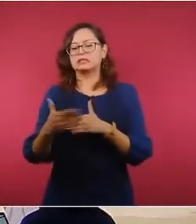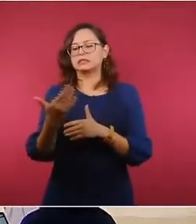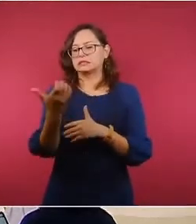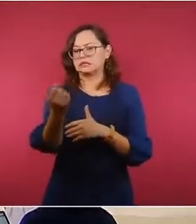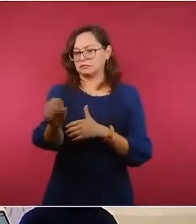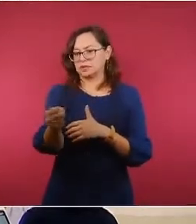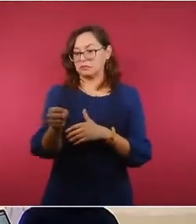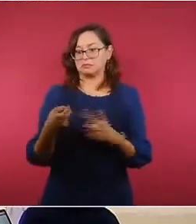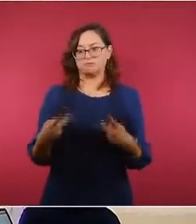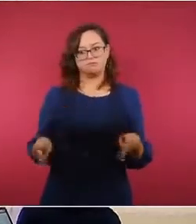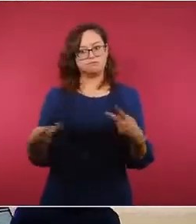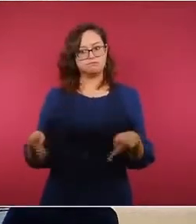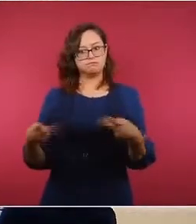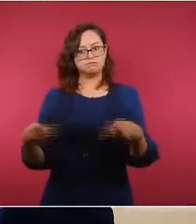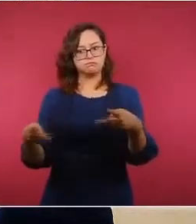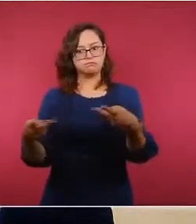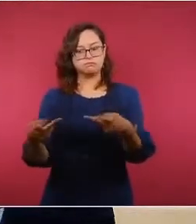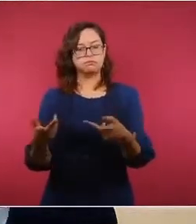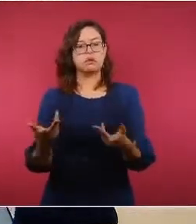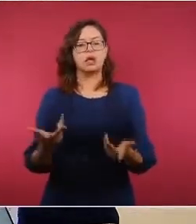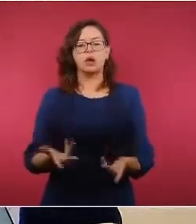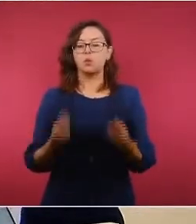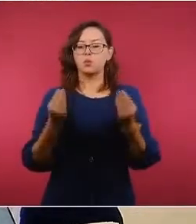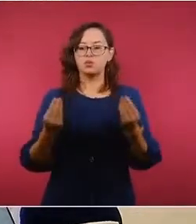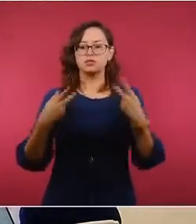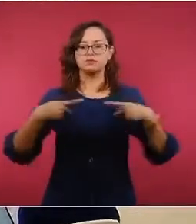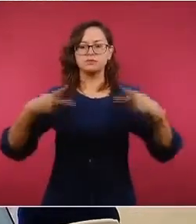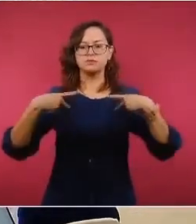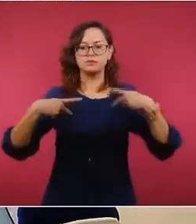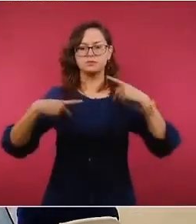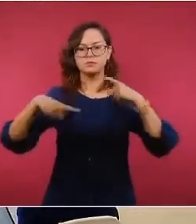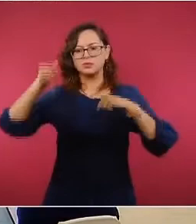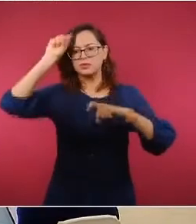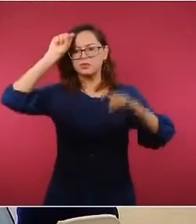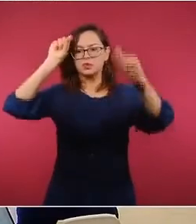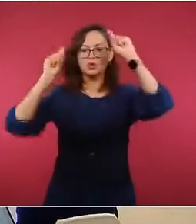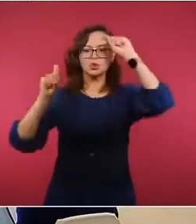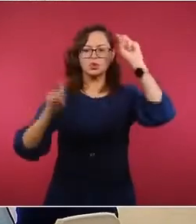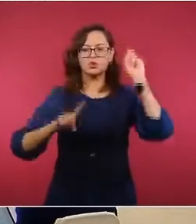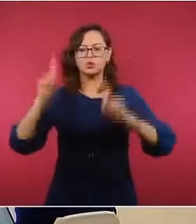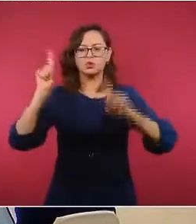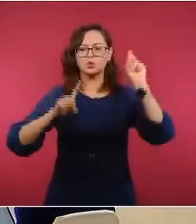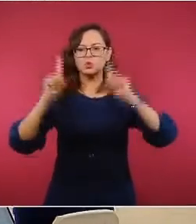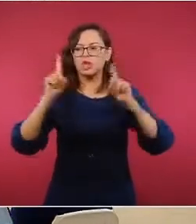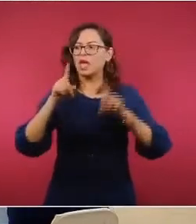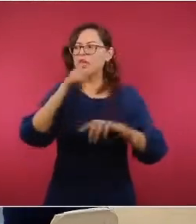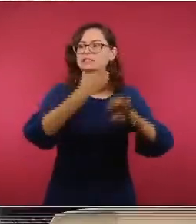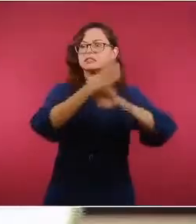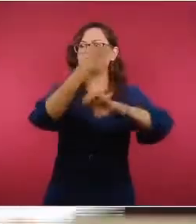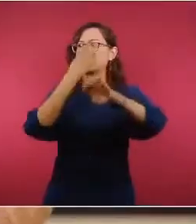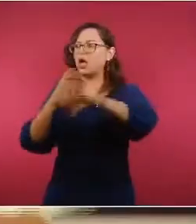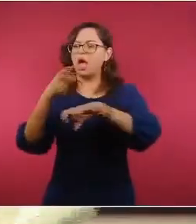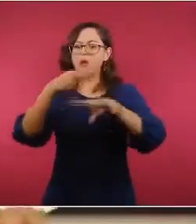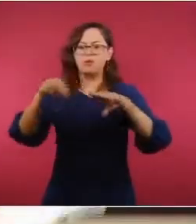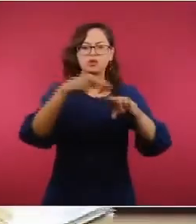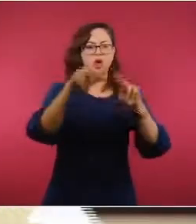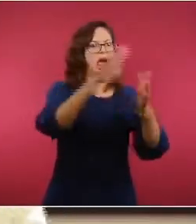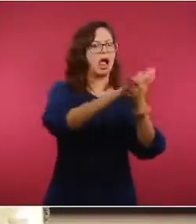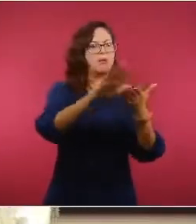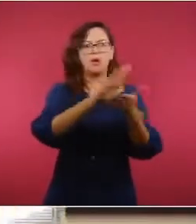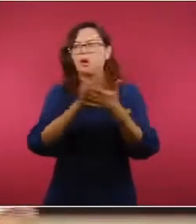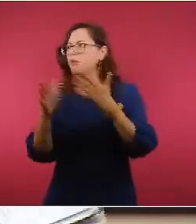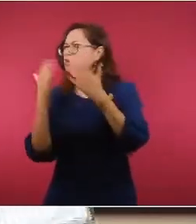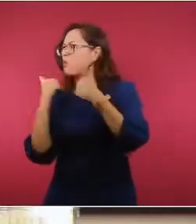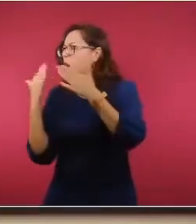del sorteo, porque hay mucha pregunta de la gente en los estados sobre que ya se acabaron los boletos, que no se encuentran en Tijuana, etcétera,